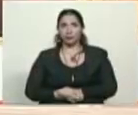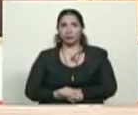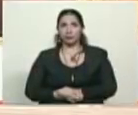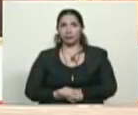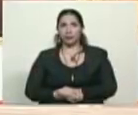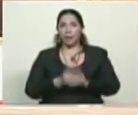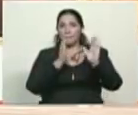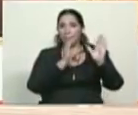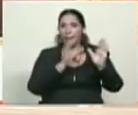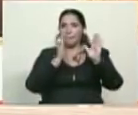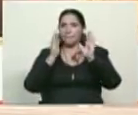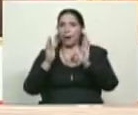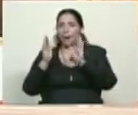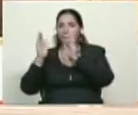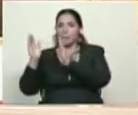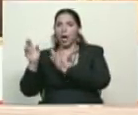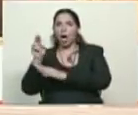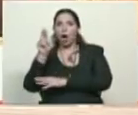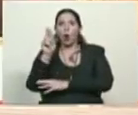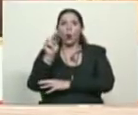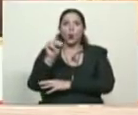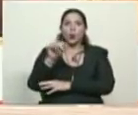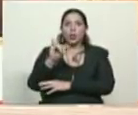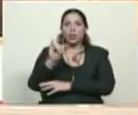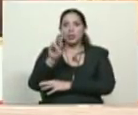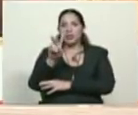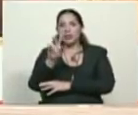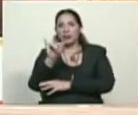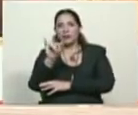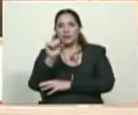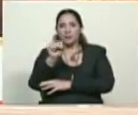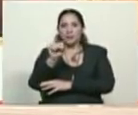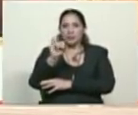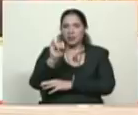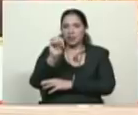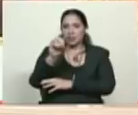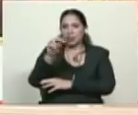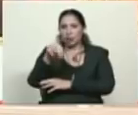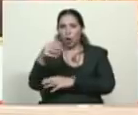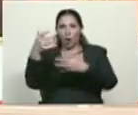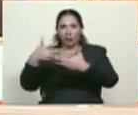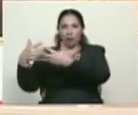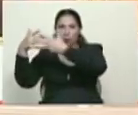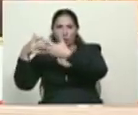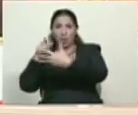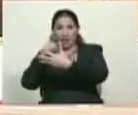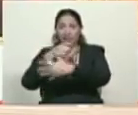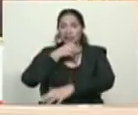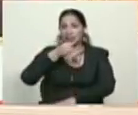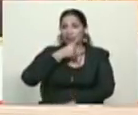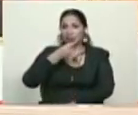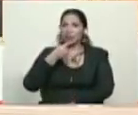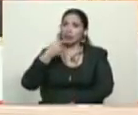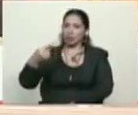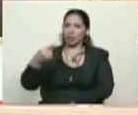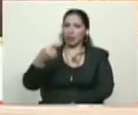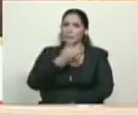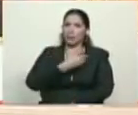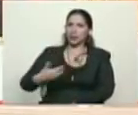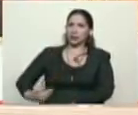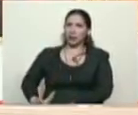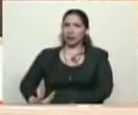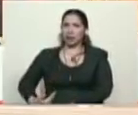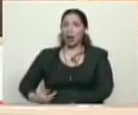por partes en la cadena Univisión de los Estados Unidos. En esa entrevista le dije al presidente Trump, porque la periodista